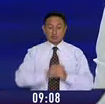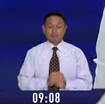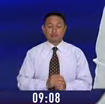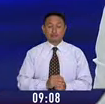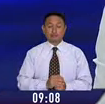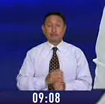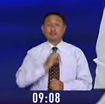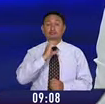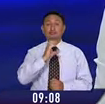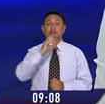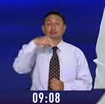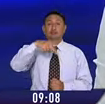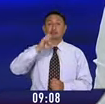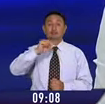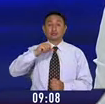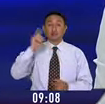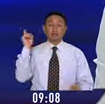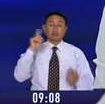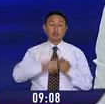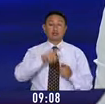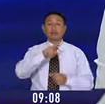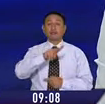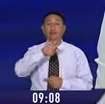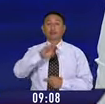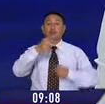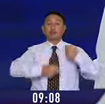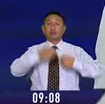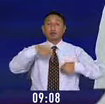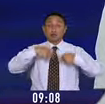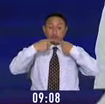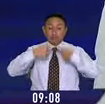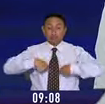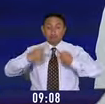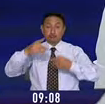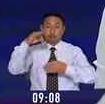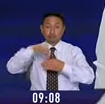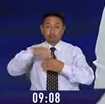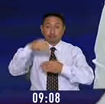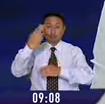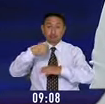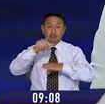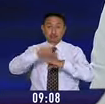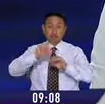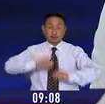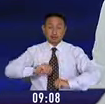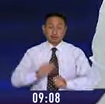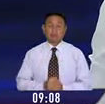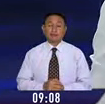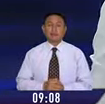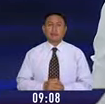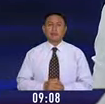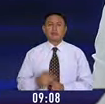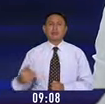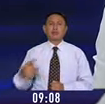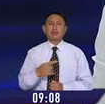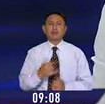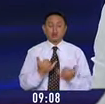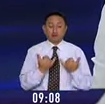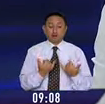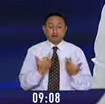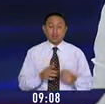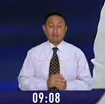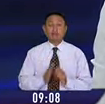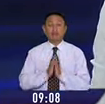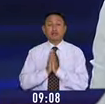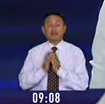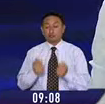Nacional Electoral anunció que hasta el 24 de mayo convocará a elecciones nacionales anticipadas. Esto una vez que se